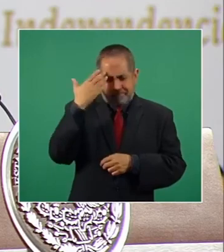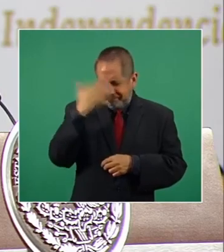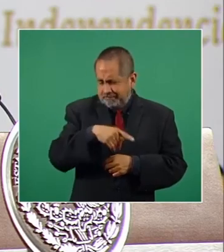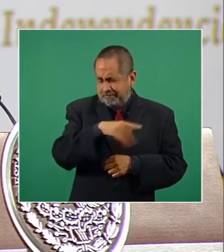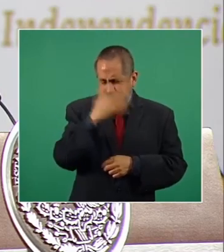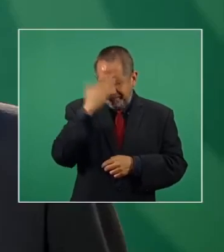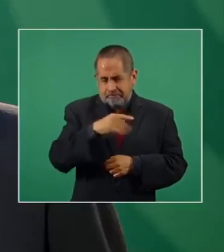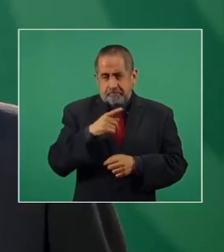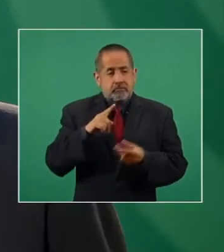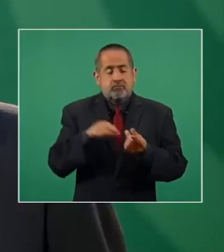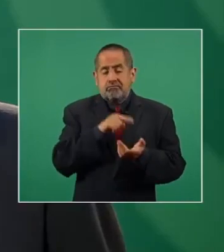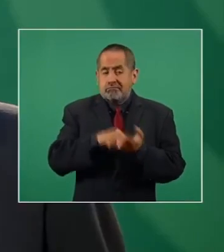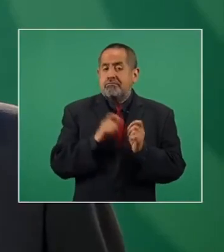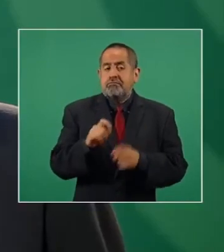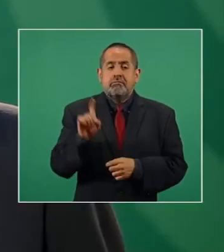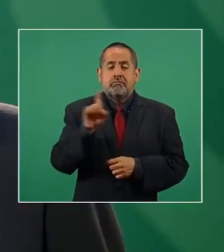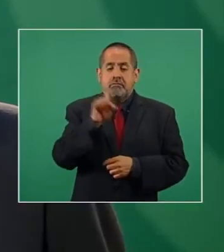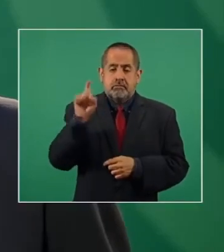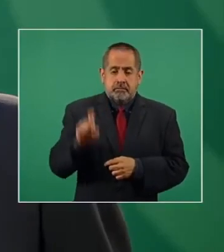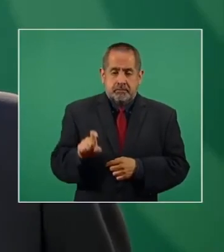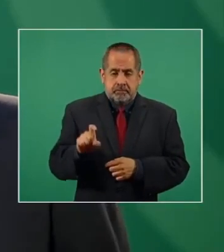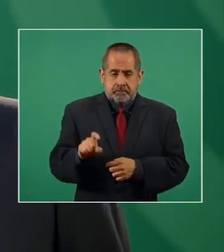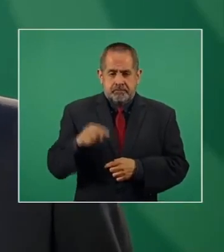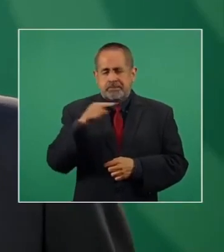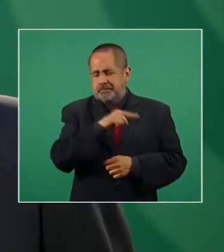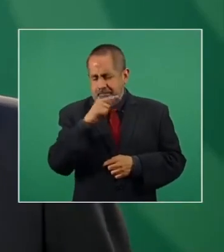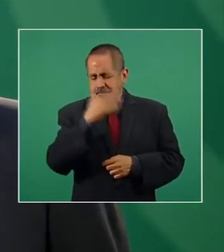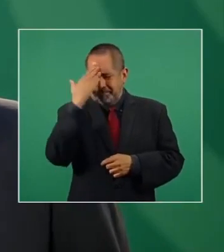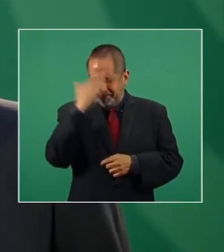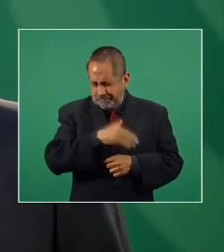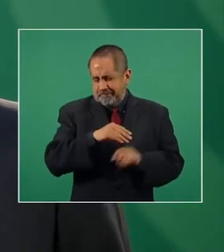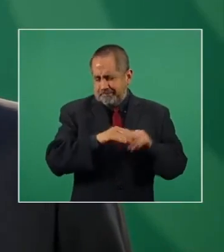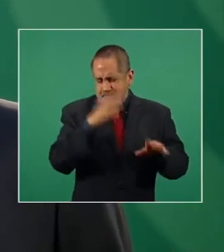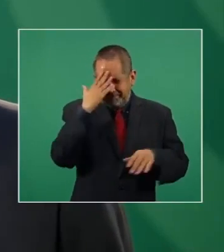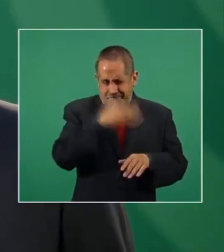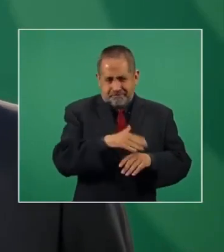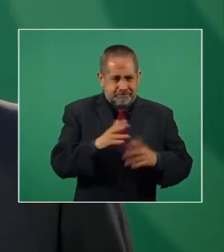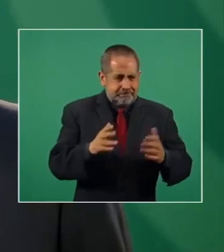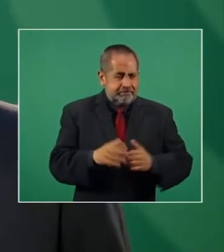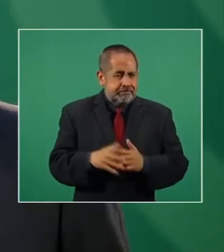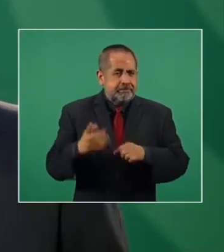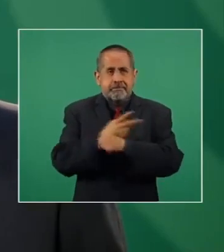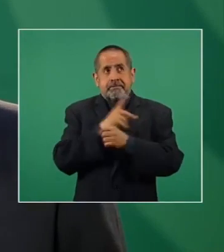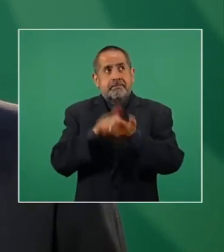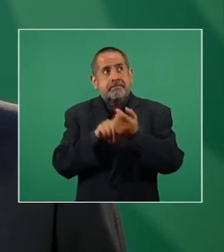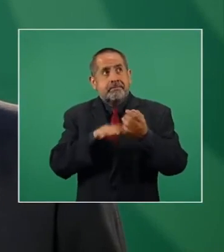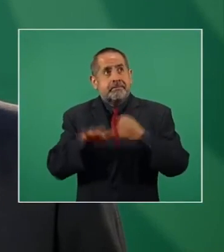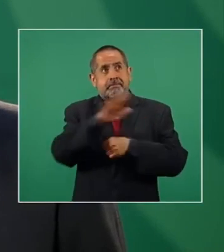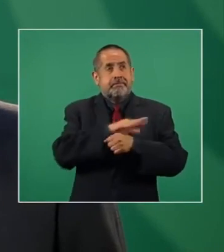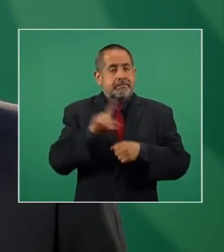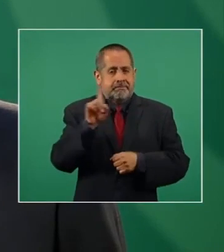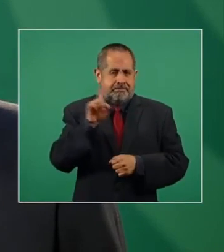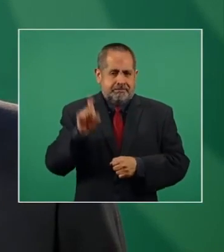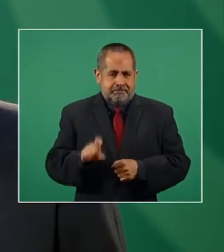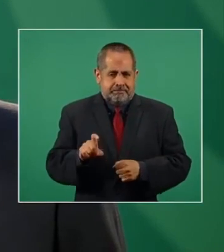en Texas. Ellos están informados de lo que está sucediendo